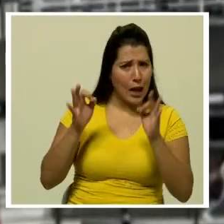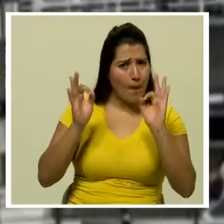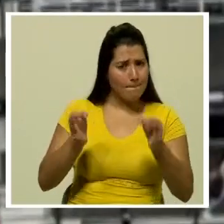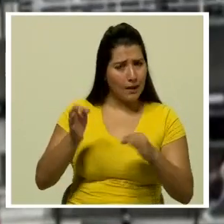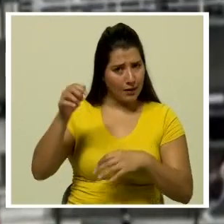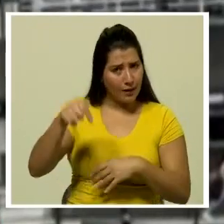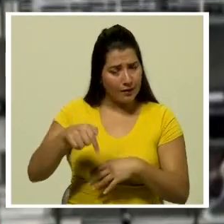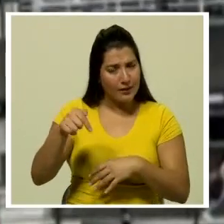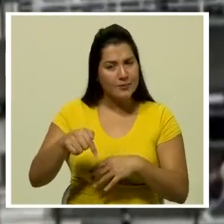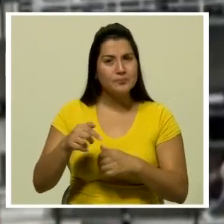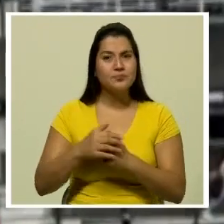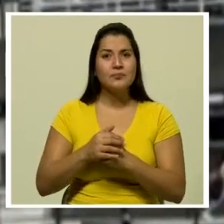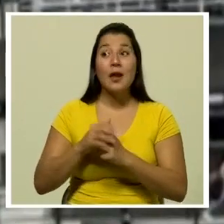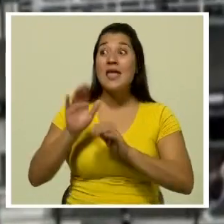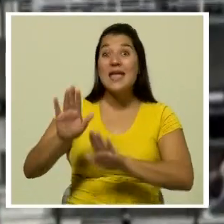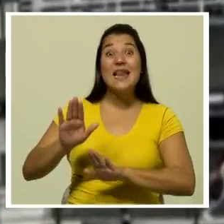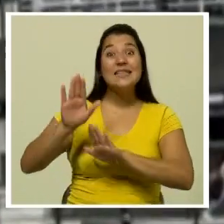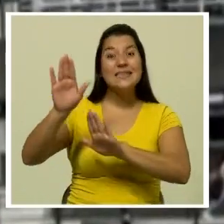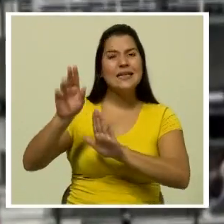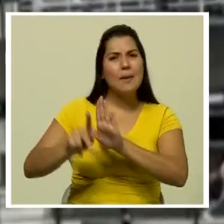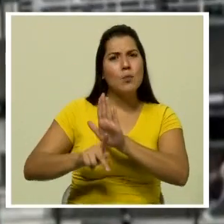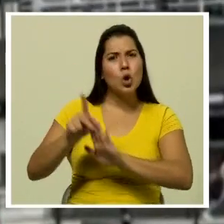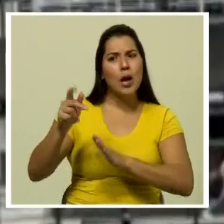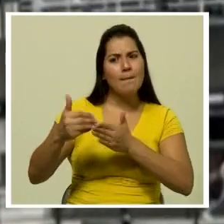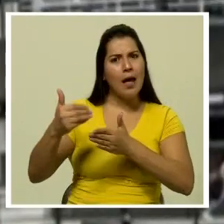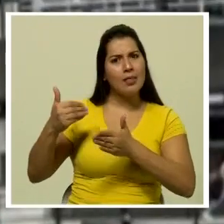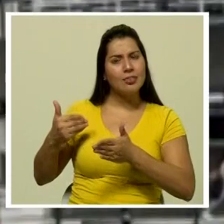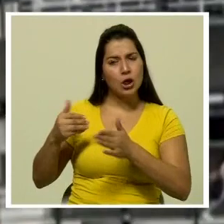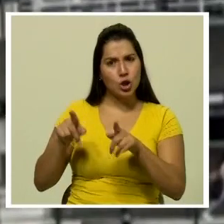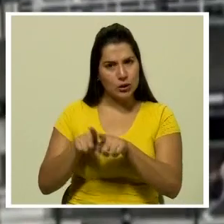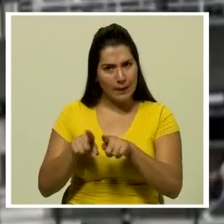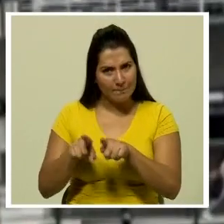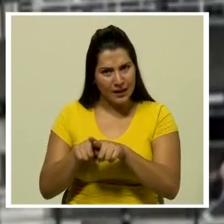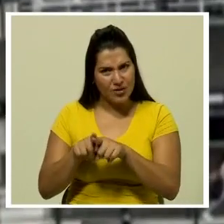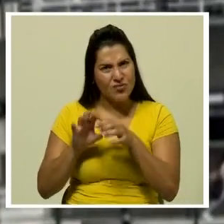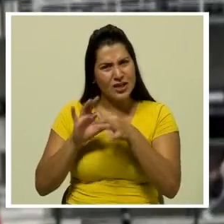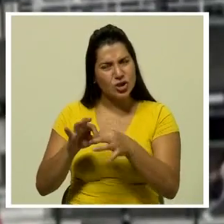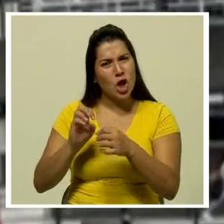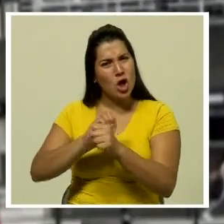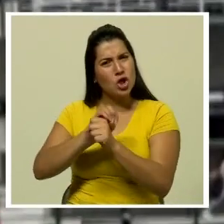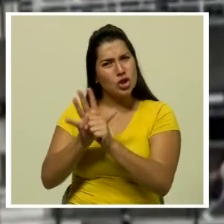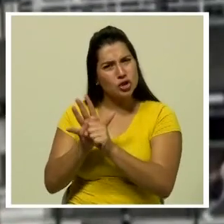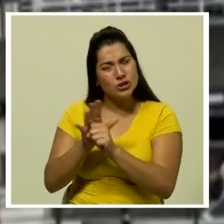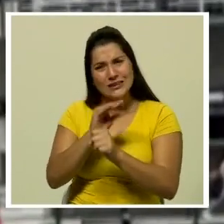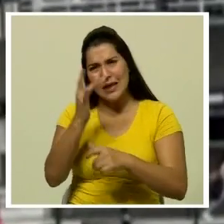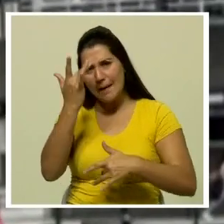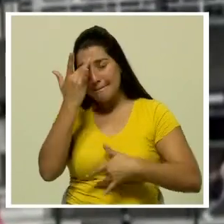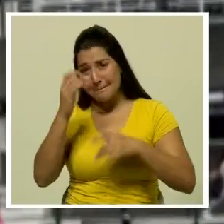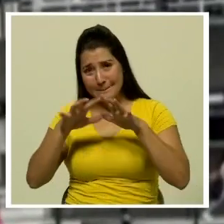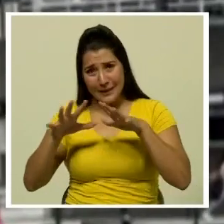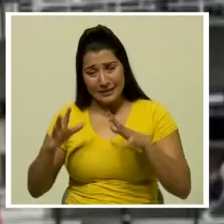y en el excelente programa anterior también sobre el coronavirus y la pandemia.